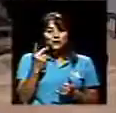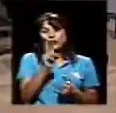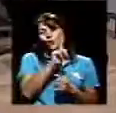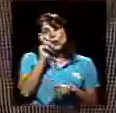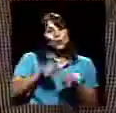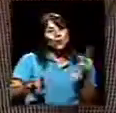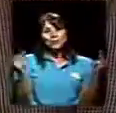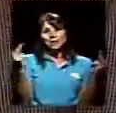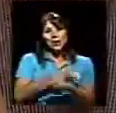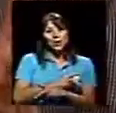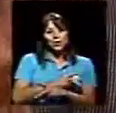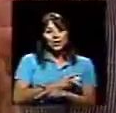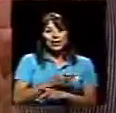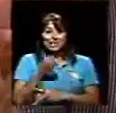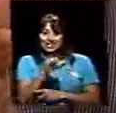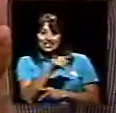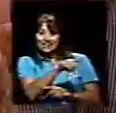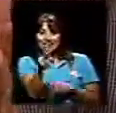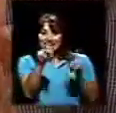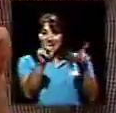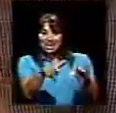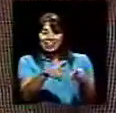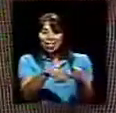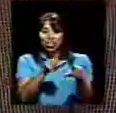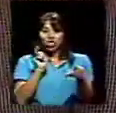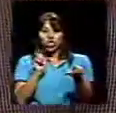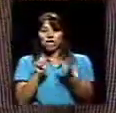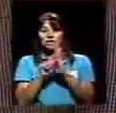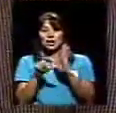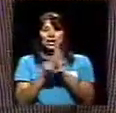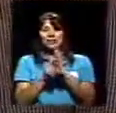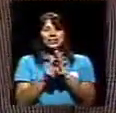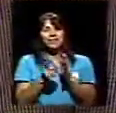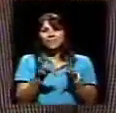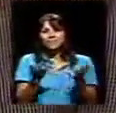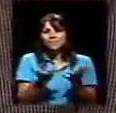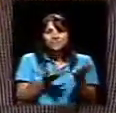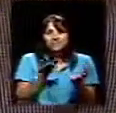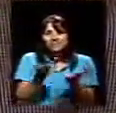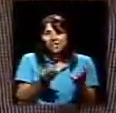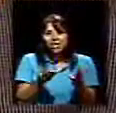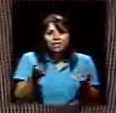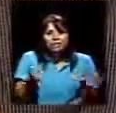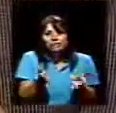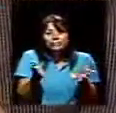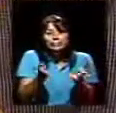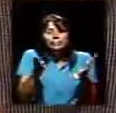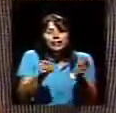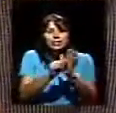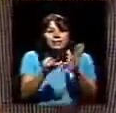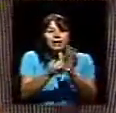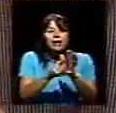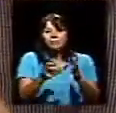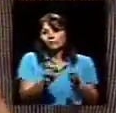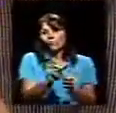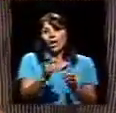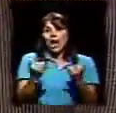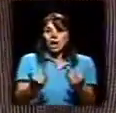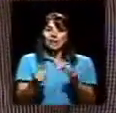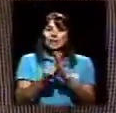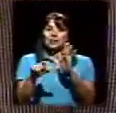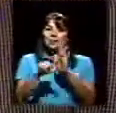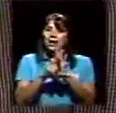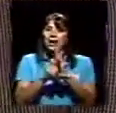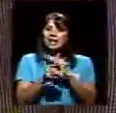Asamblea no contribuye a propiciar una Asamblea de convergencia. Es decir, la Asamblea se ha convertido en un instrumento de